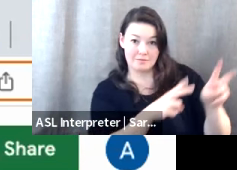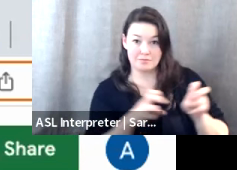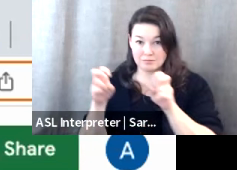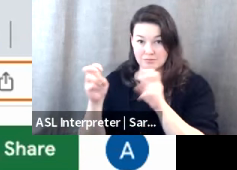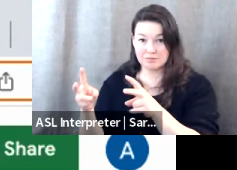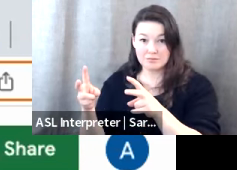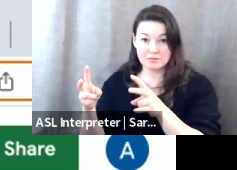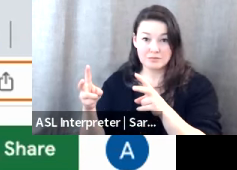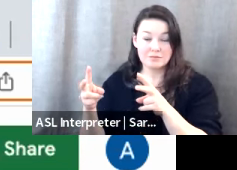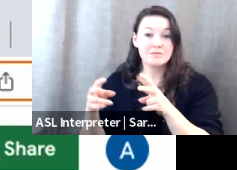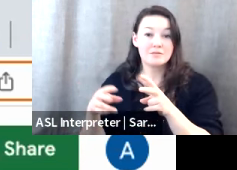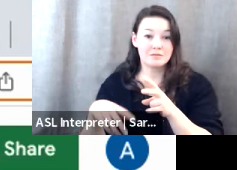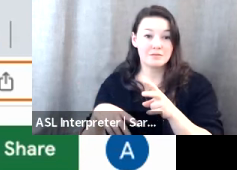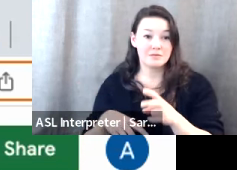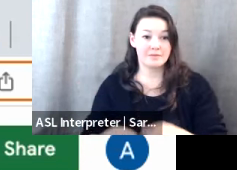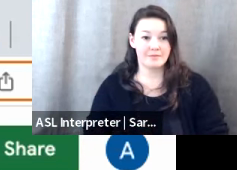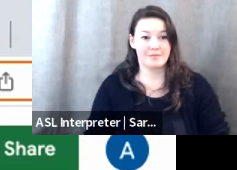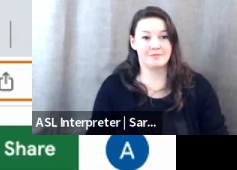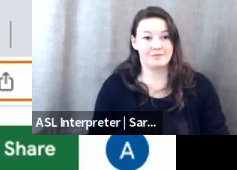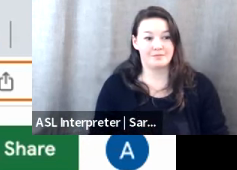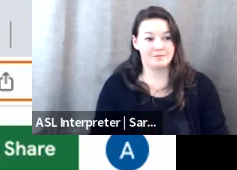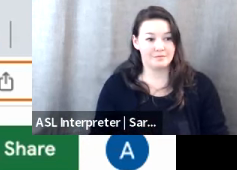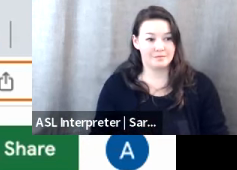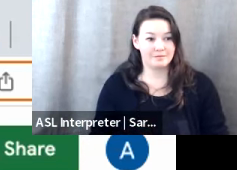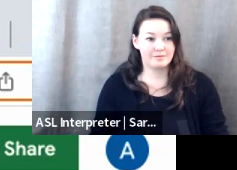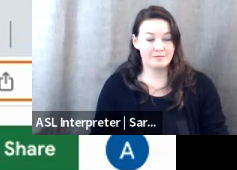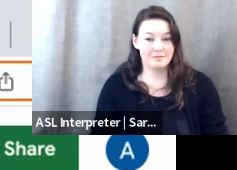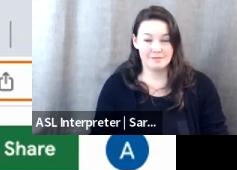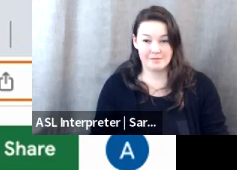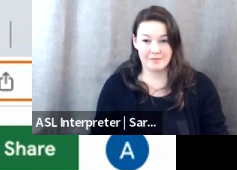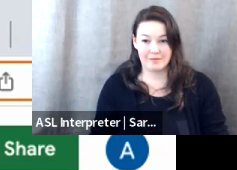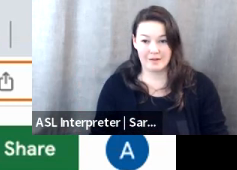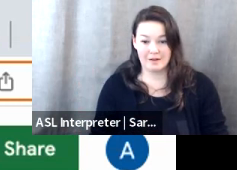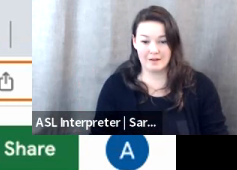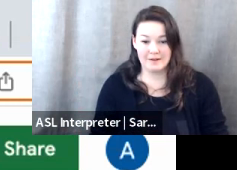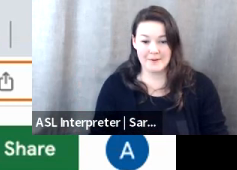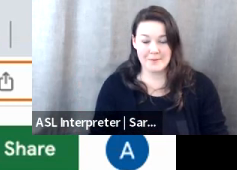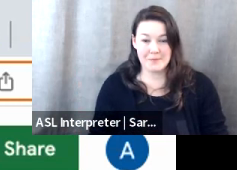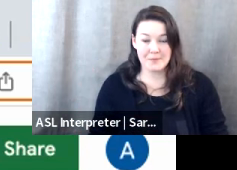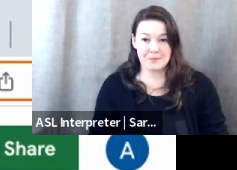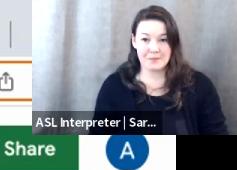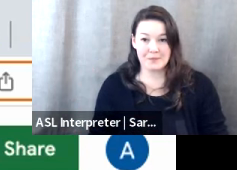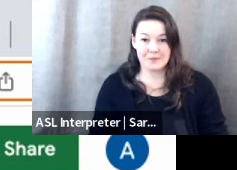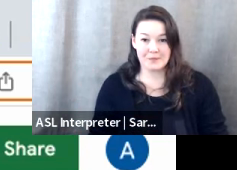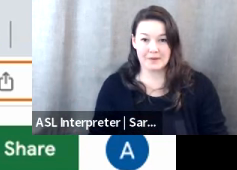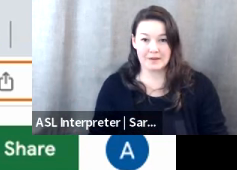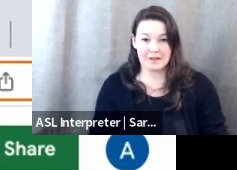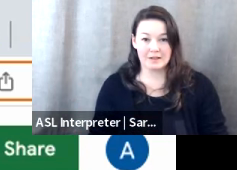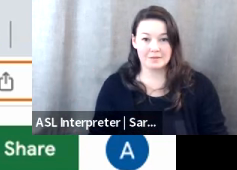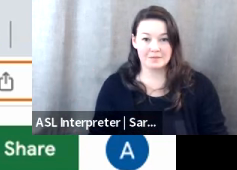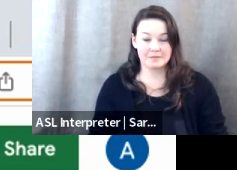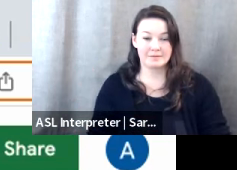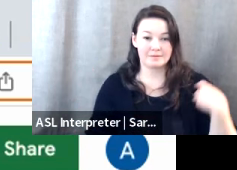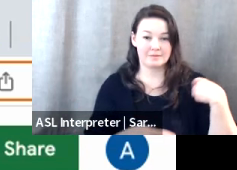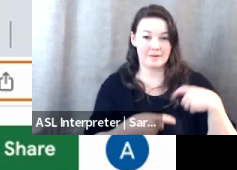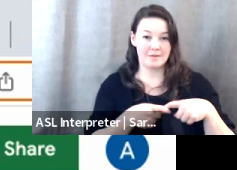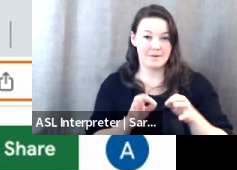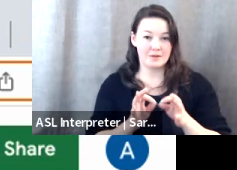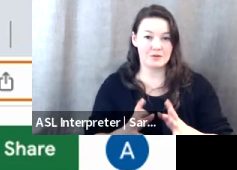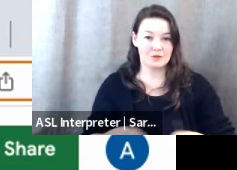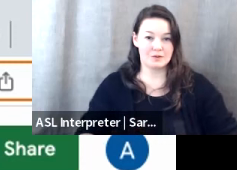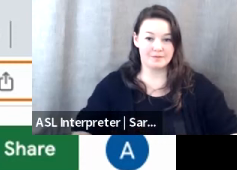quisiera preguntarle a Isa si por favor se podría ir apuntando estas ideas a medida que surjan. Indicó la otra persona que más bien va